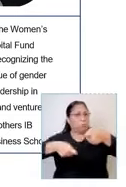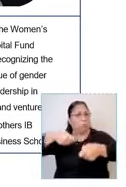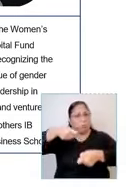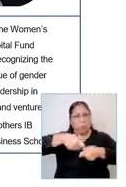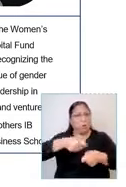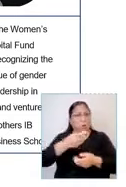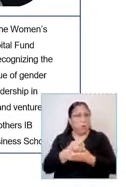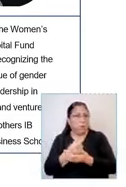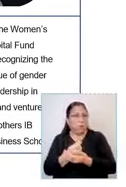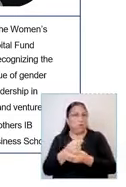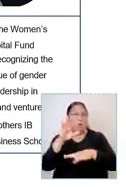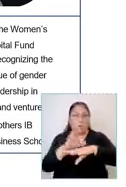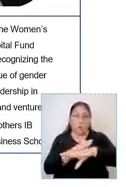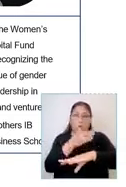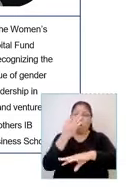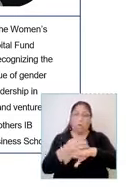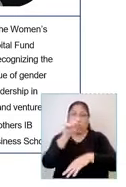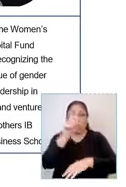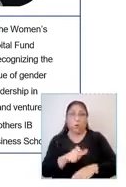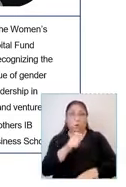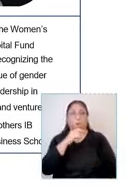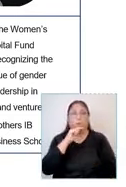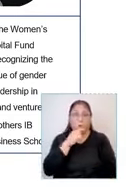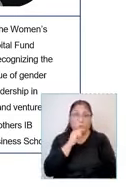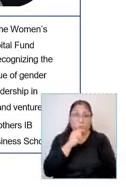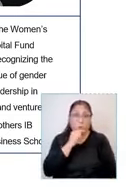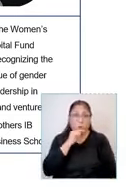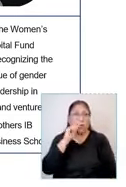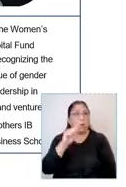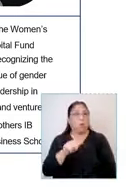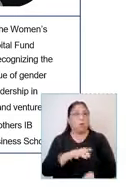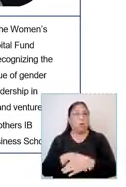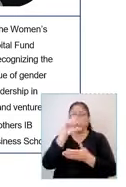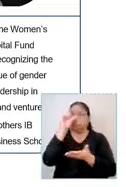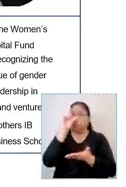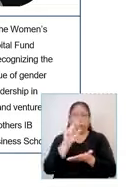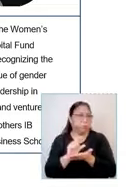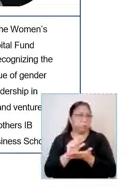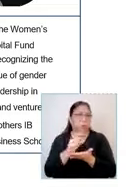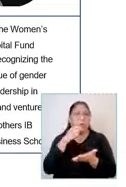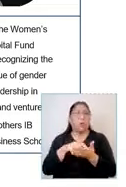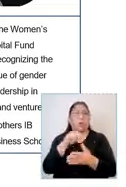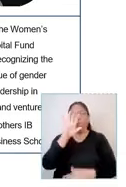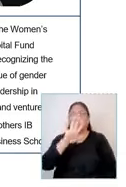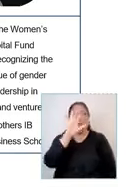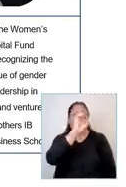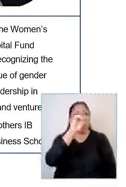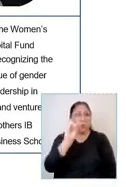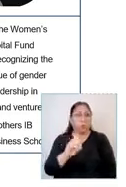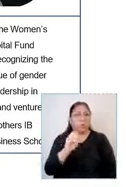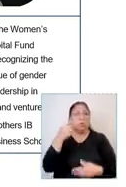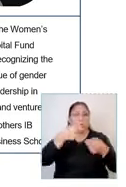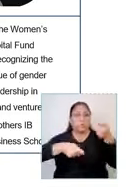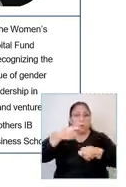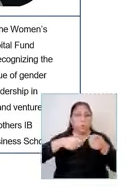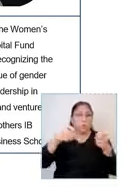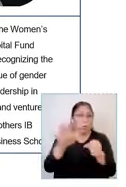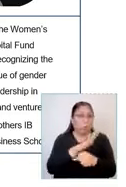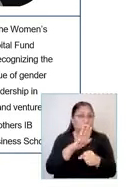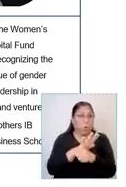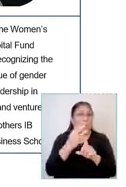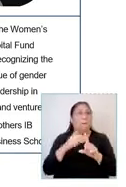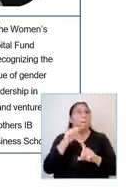para fundadoras mujeres era muy pequeño, era como 5% de las inversiones totales, pero ella